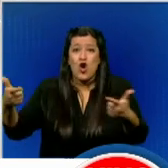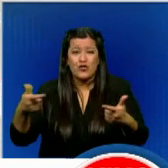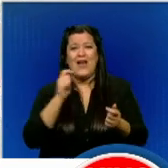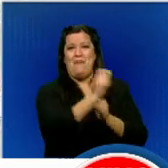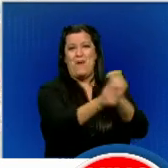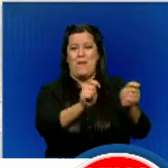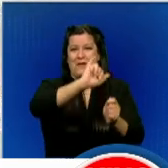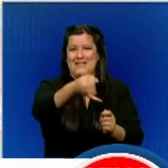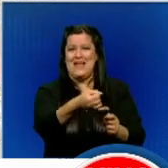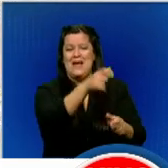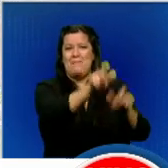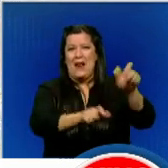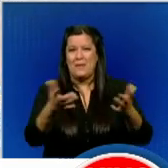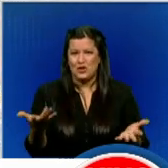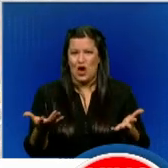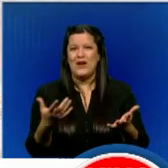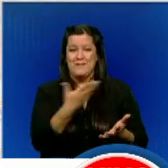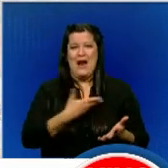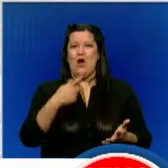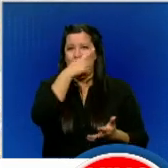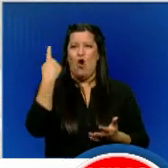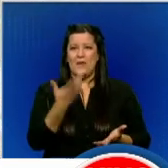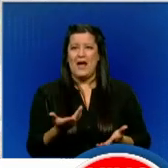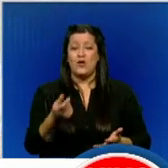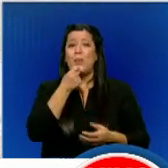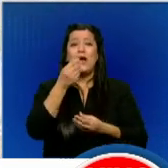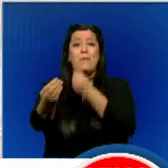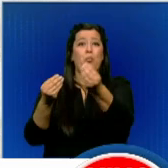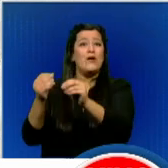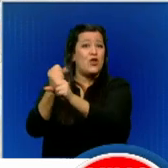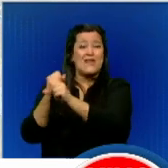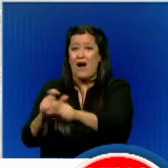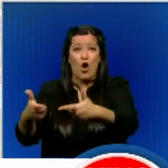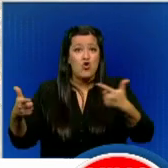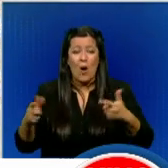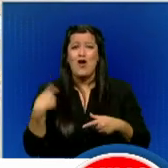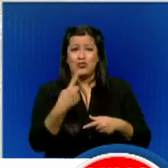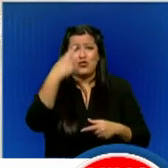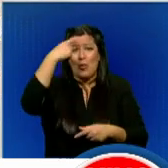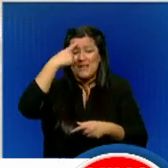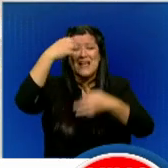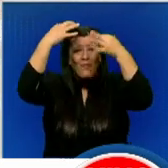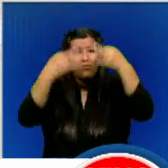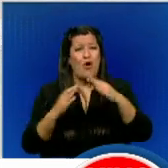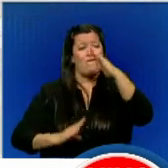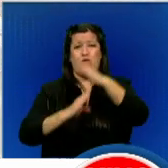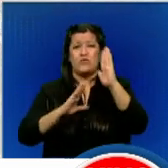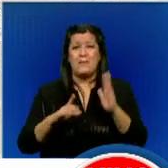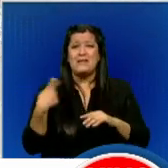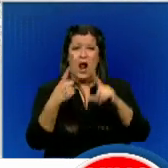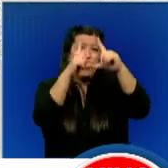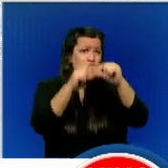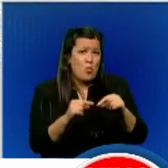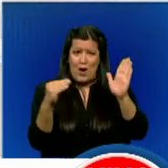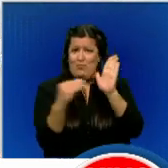sociales son las políticas que diseñan los gobiernos que no generan puesto de trabajo y nosotros creemos fundamentalmente y los números no